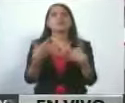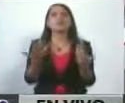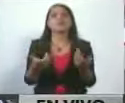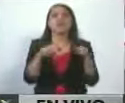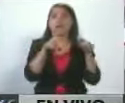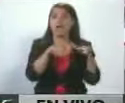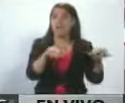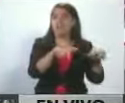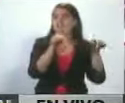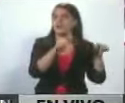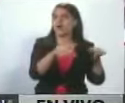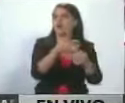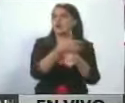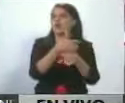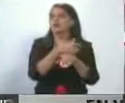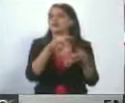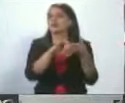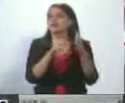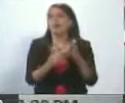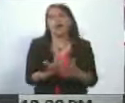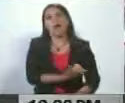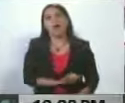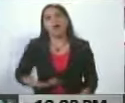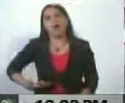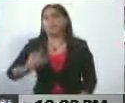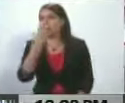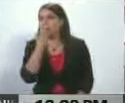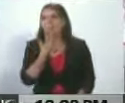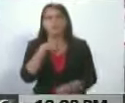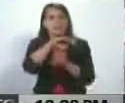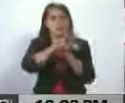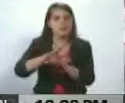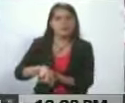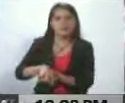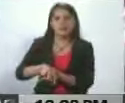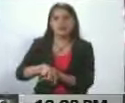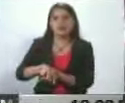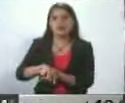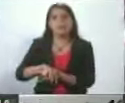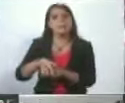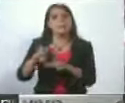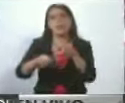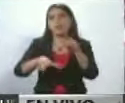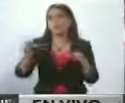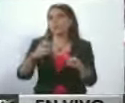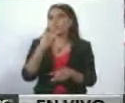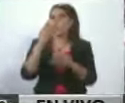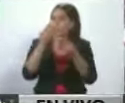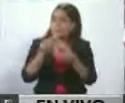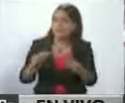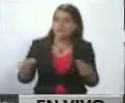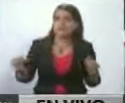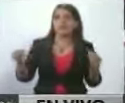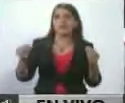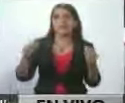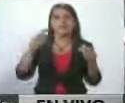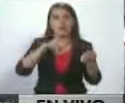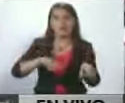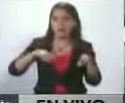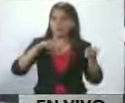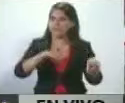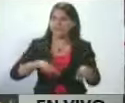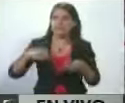oligarquía en el poder: hambre, miseria, represión, exclusión para los humildes, para el campesino, para